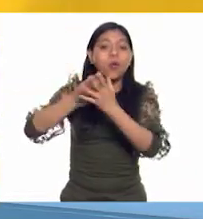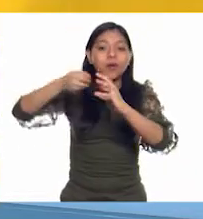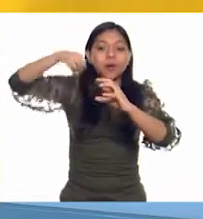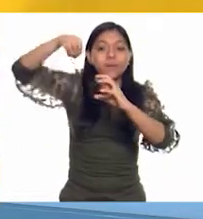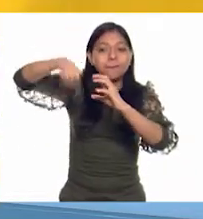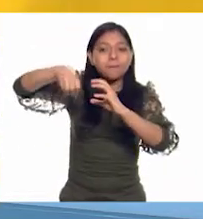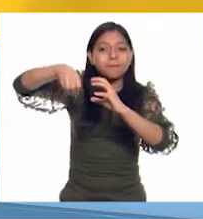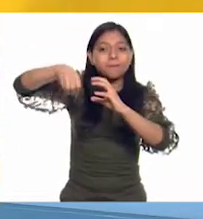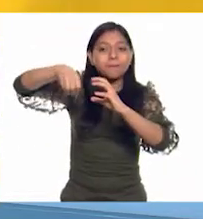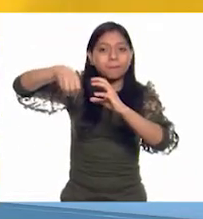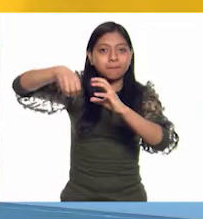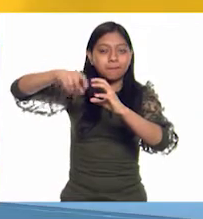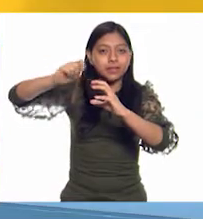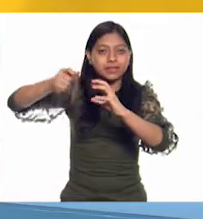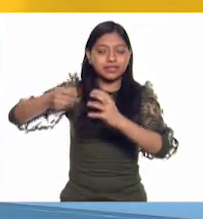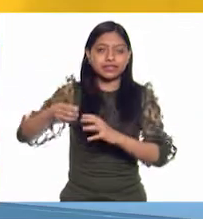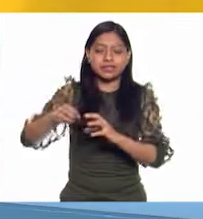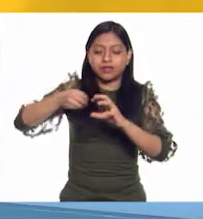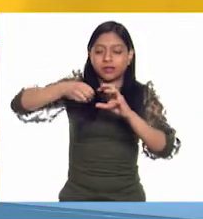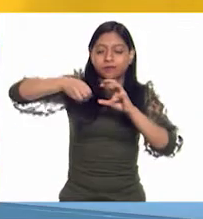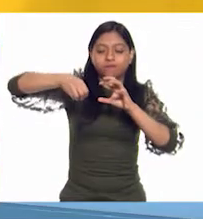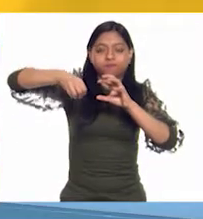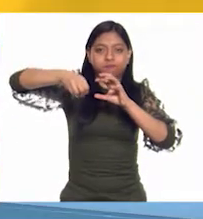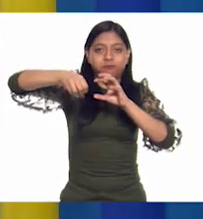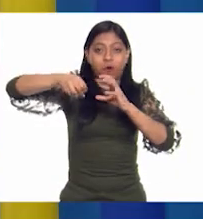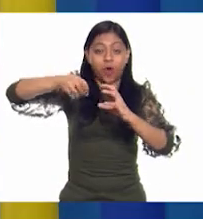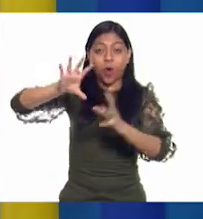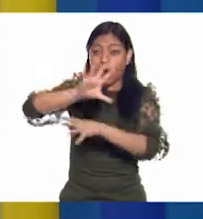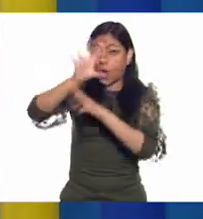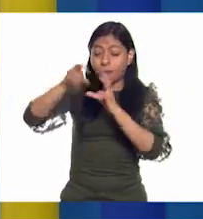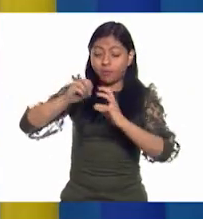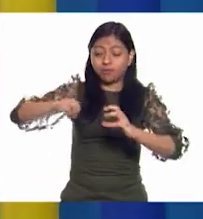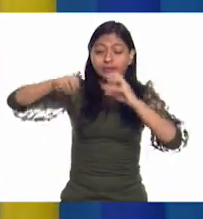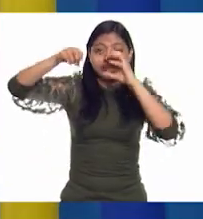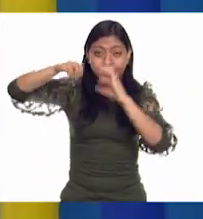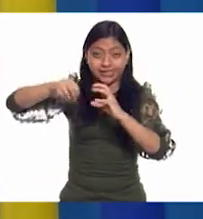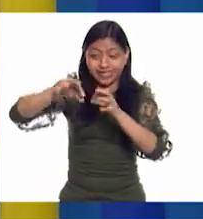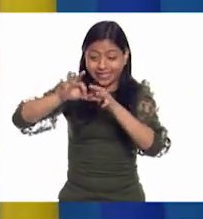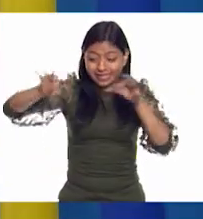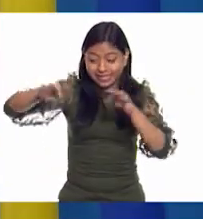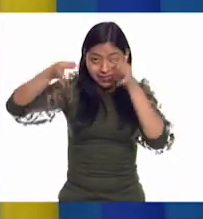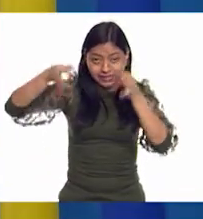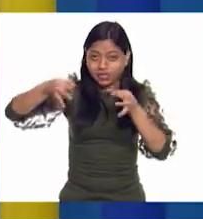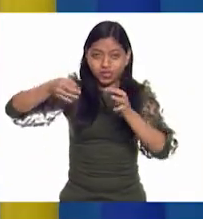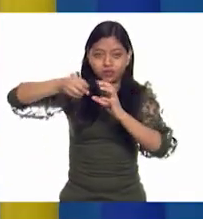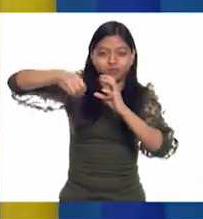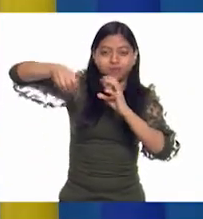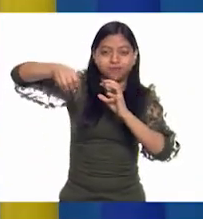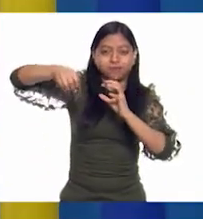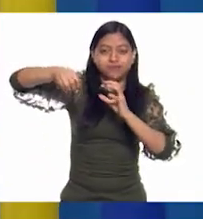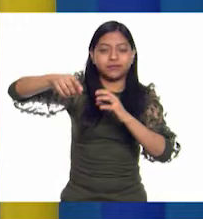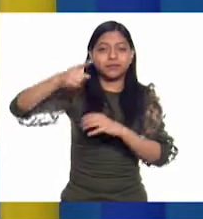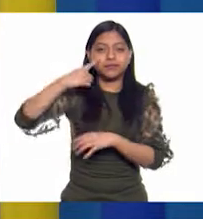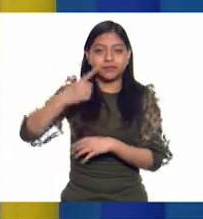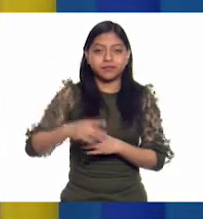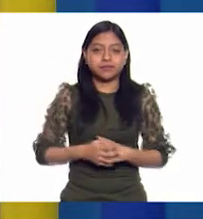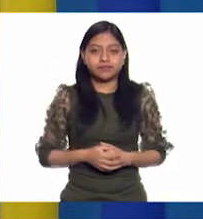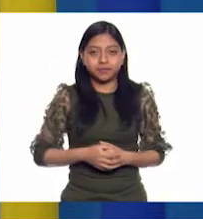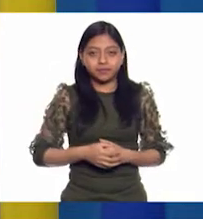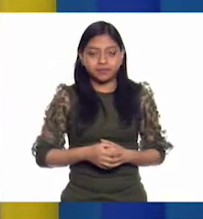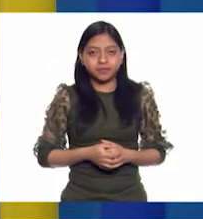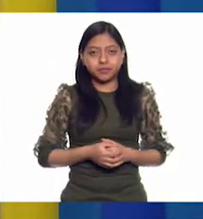cubrirse parcialmente con la sombra que proyecta la Tierra. Muy bien, y por último está el eclipse de luna.